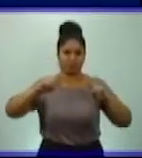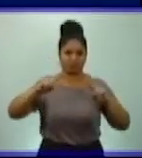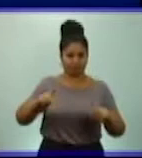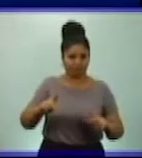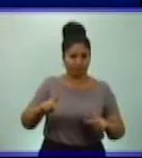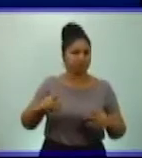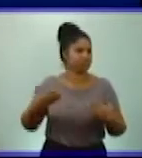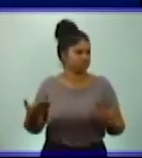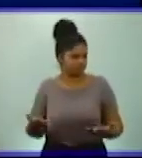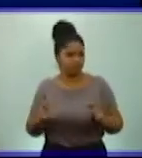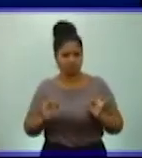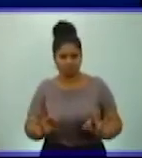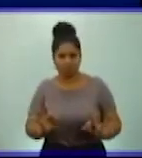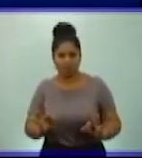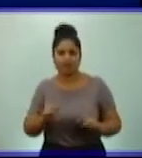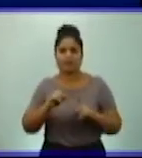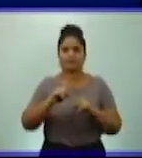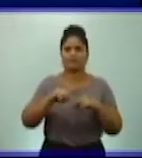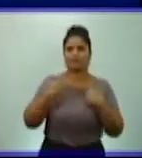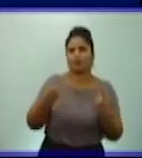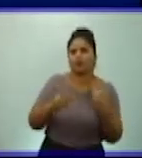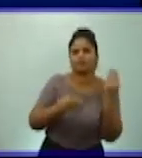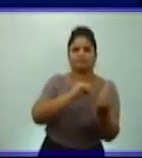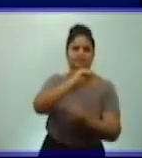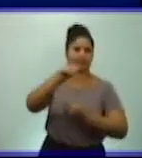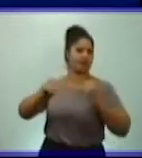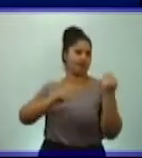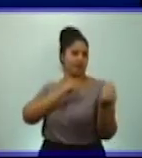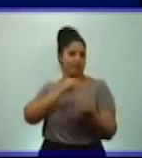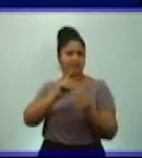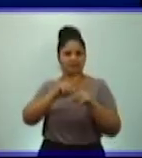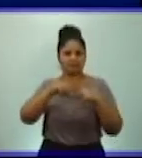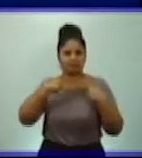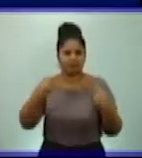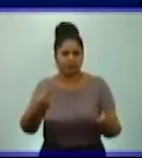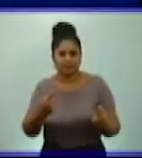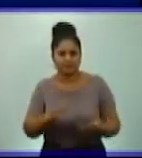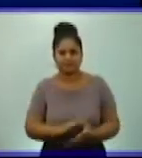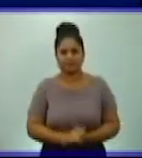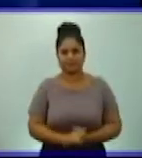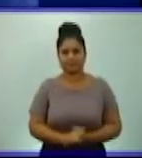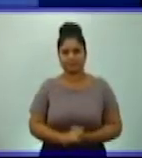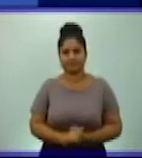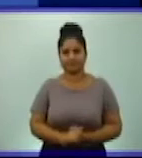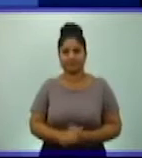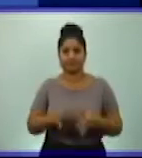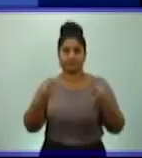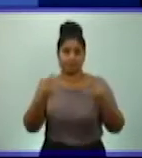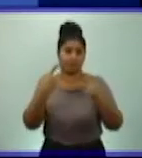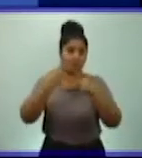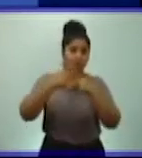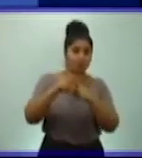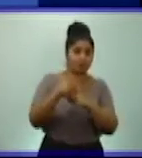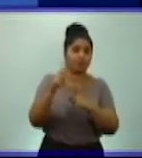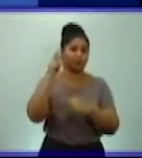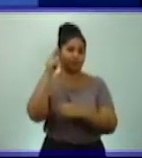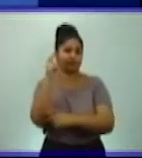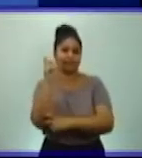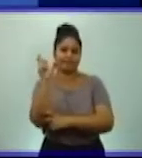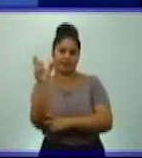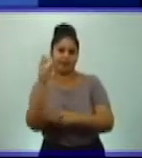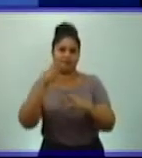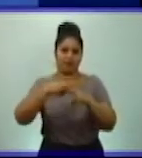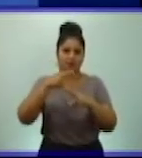razón? Se alteran los elementos gramaticales, por tanto, hay otro hiperbatón. ¿Cómo